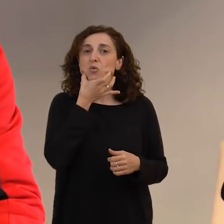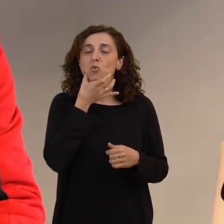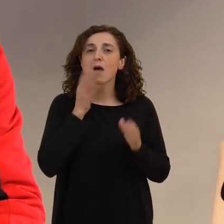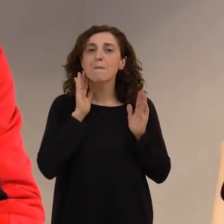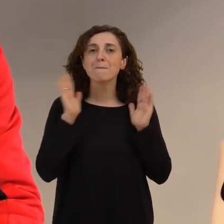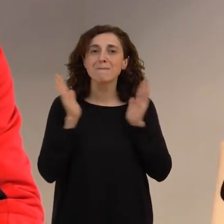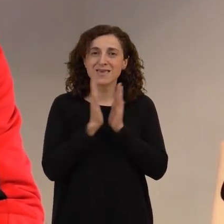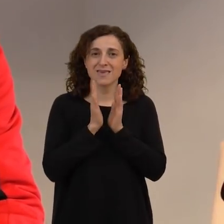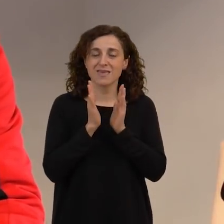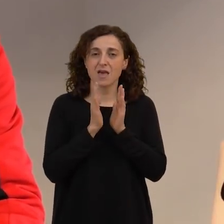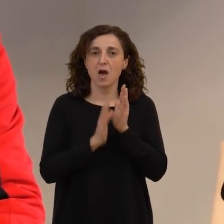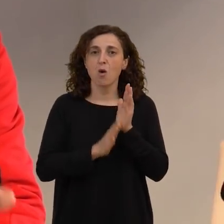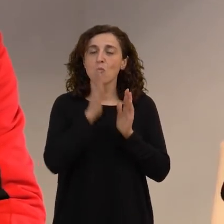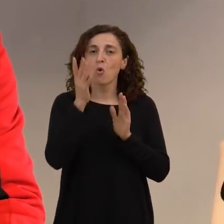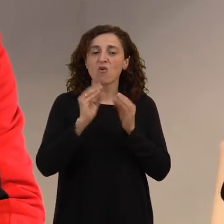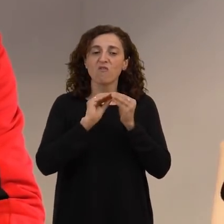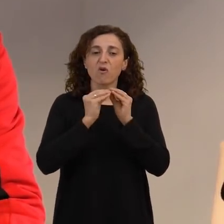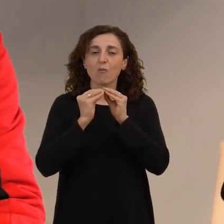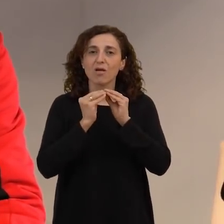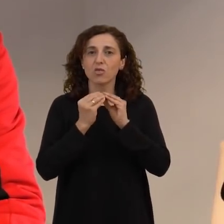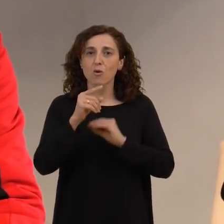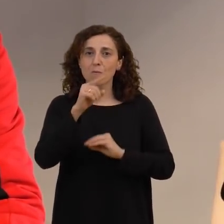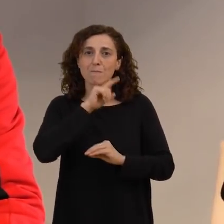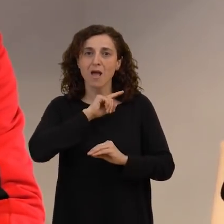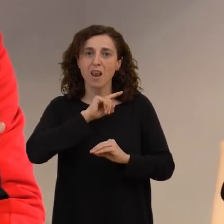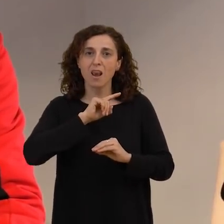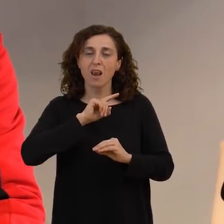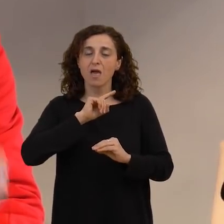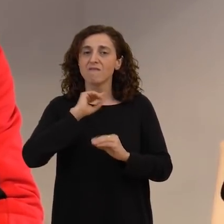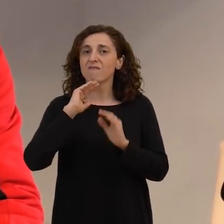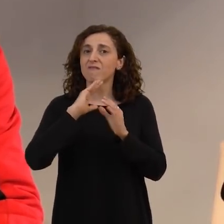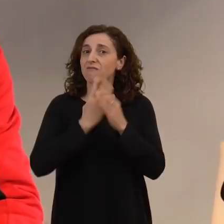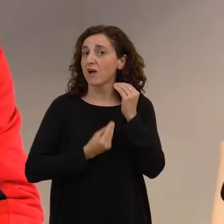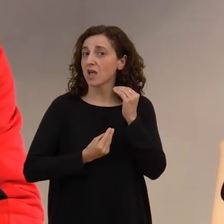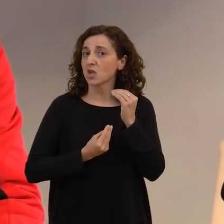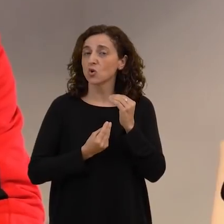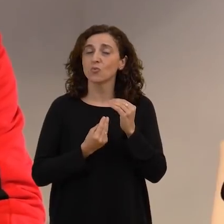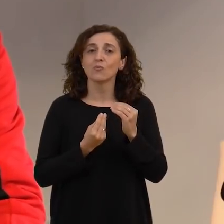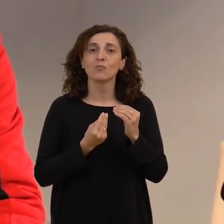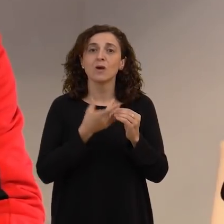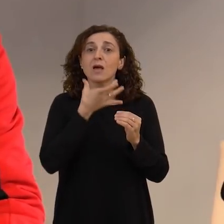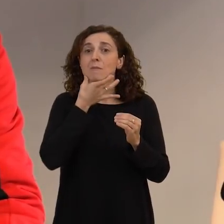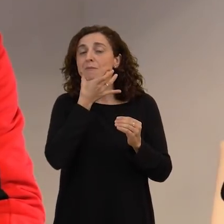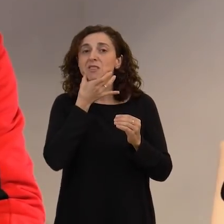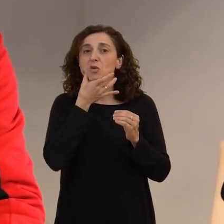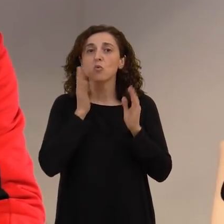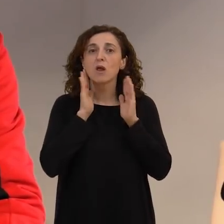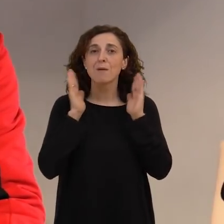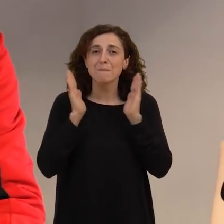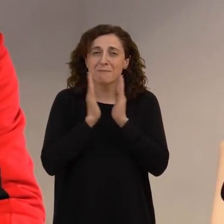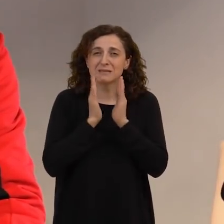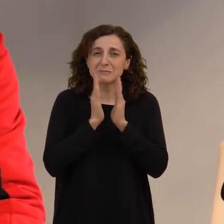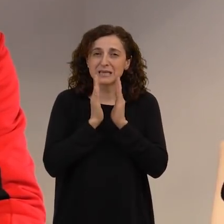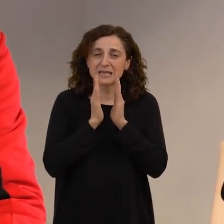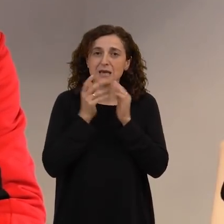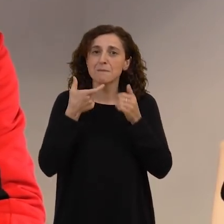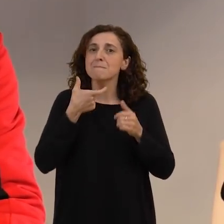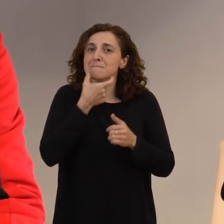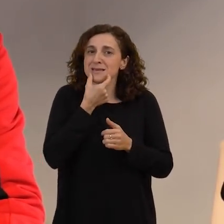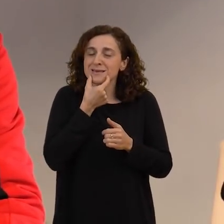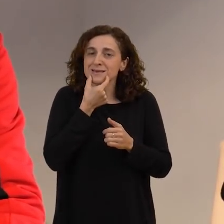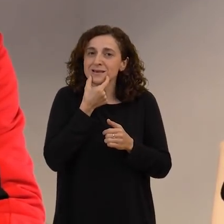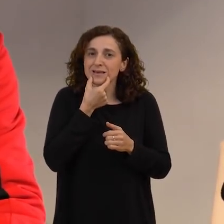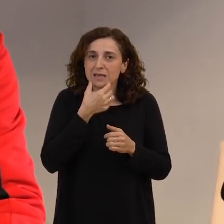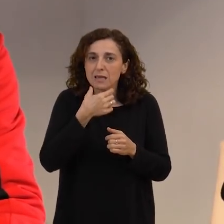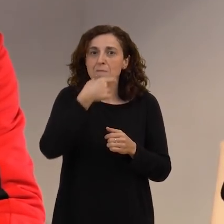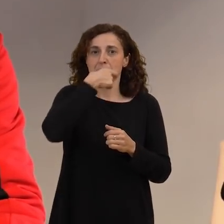muy pequeña, que tiene una distrocia en la mandíbula, una micro, es más